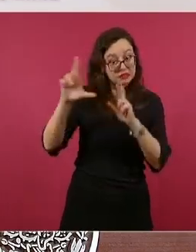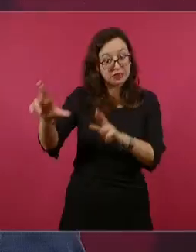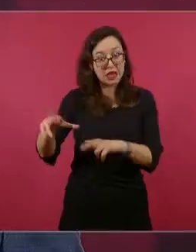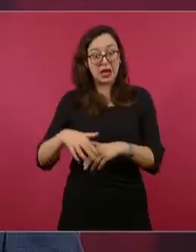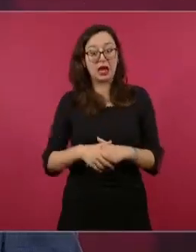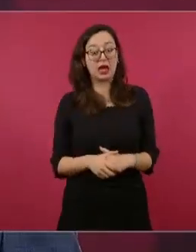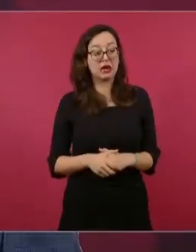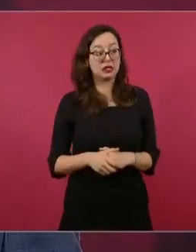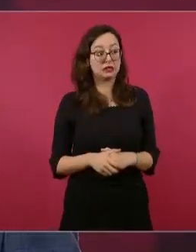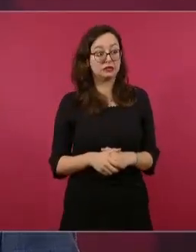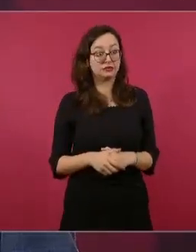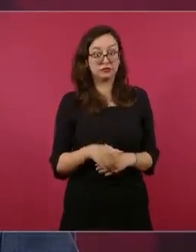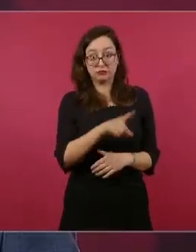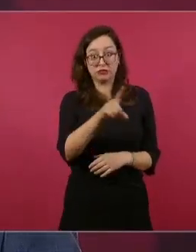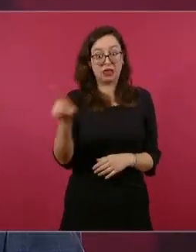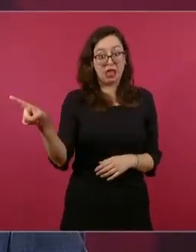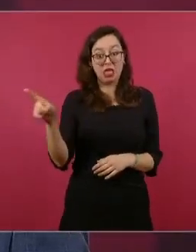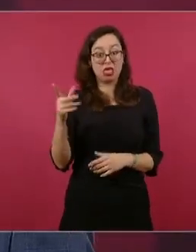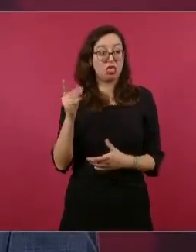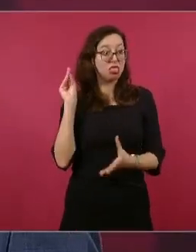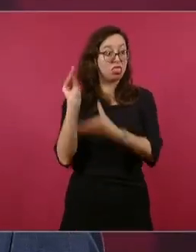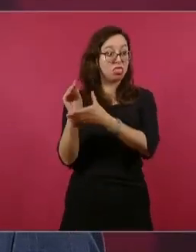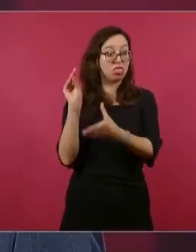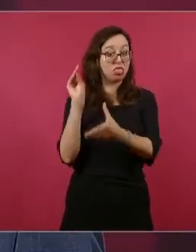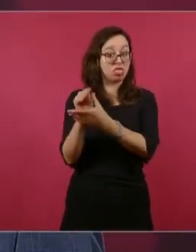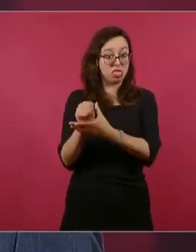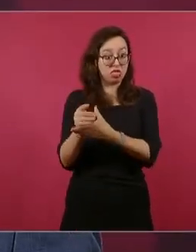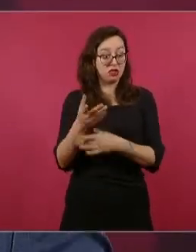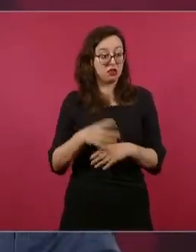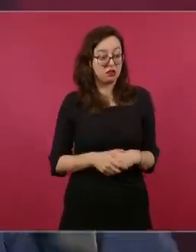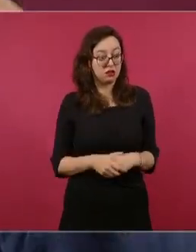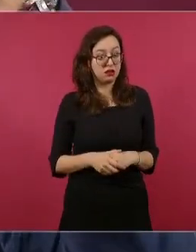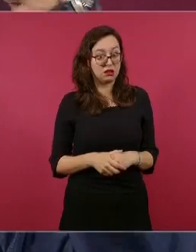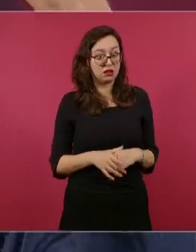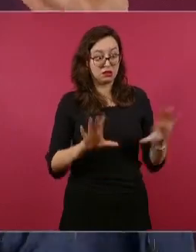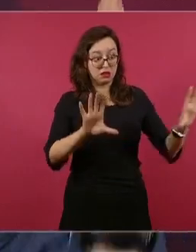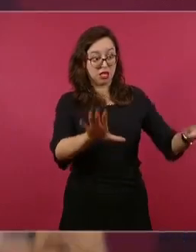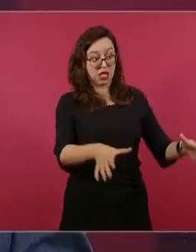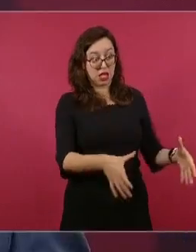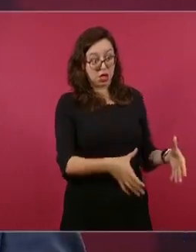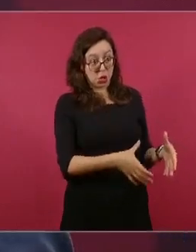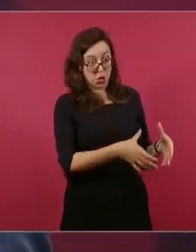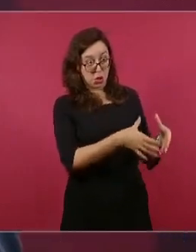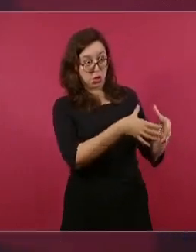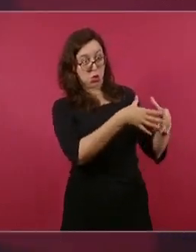no estén pensando que el pueblo no existe, que ustedes son